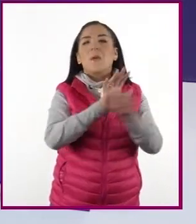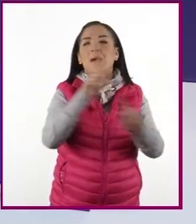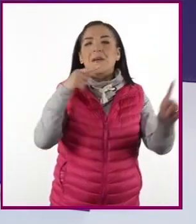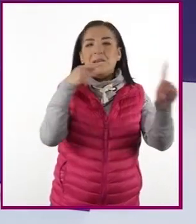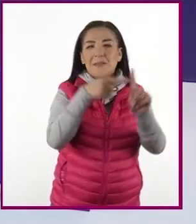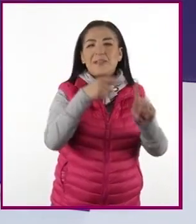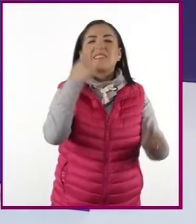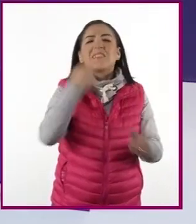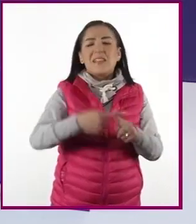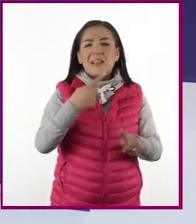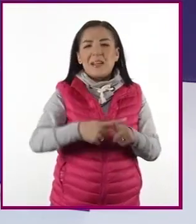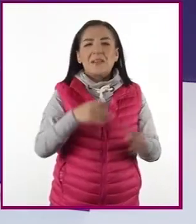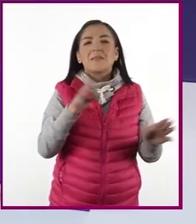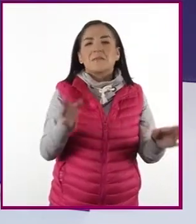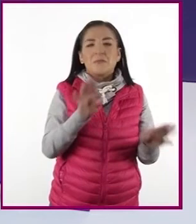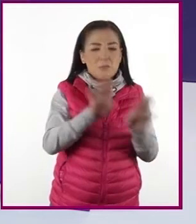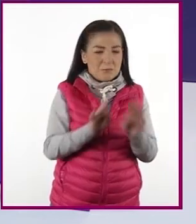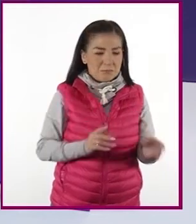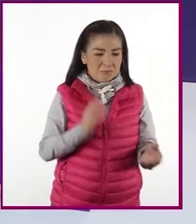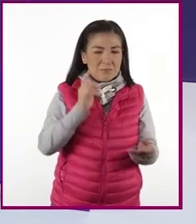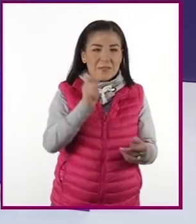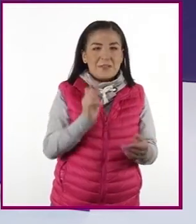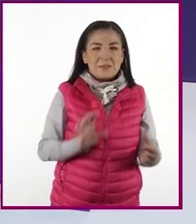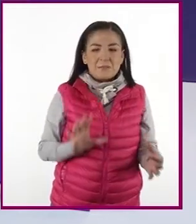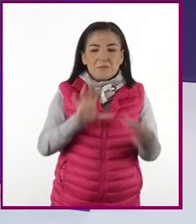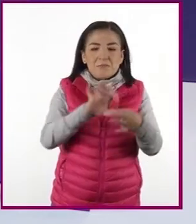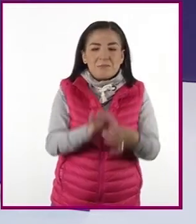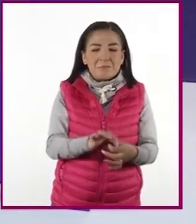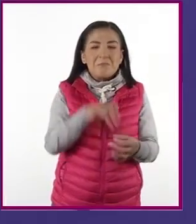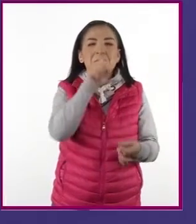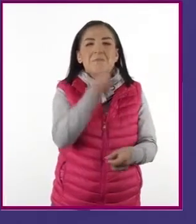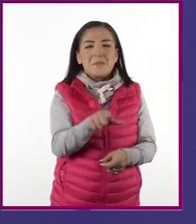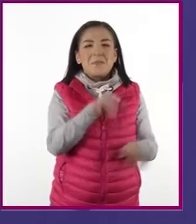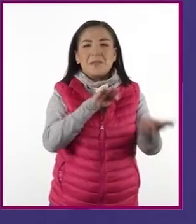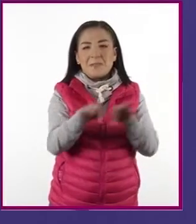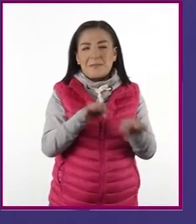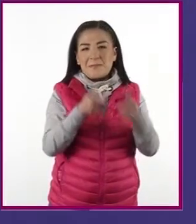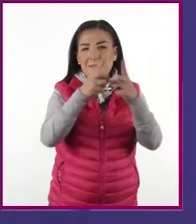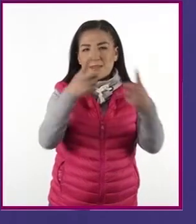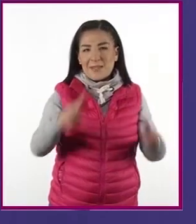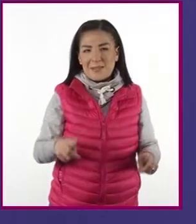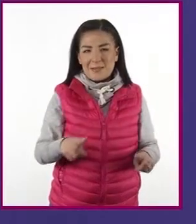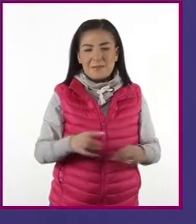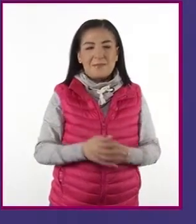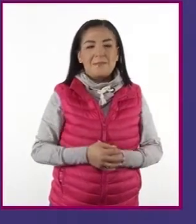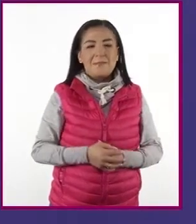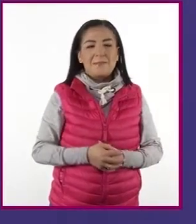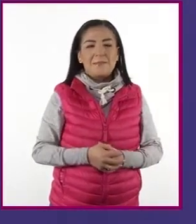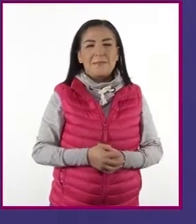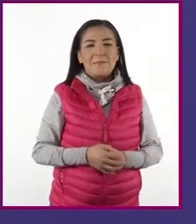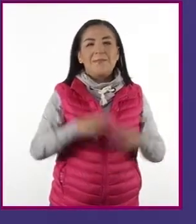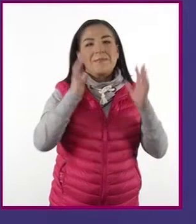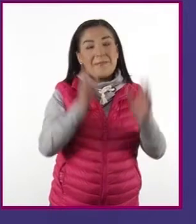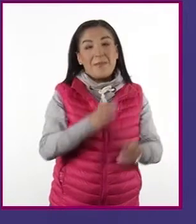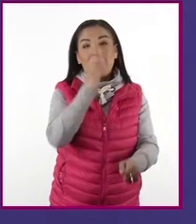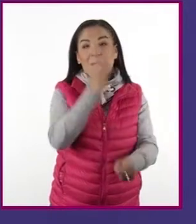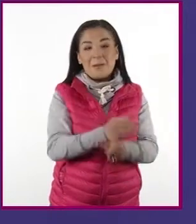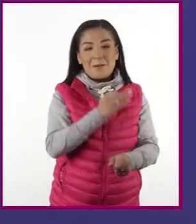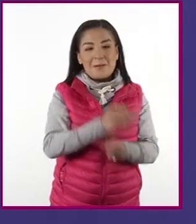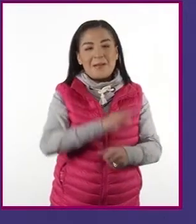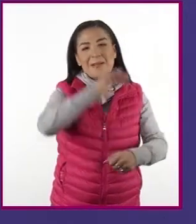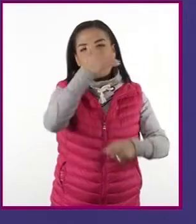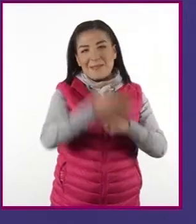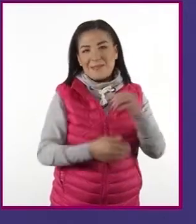intervinieron directamente en su desarrollo. Ha llegado el momento de concluir esta